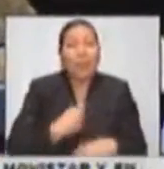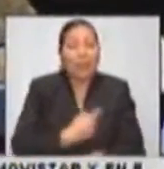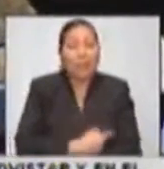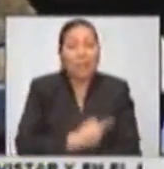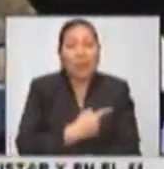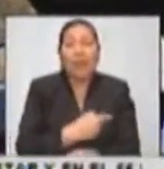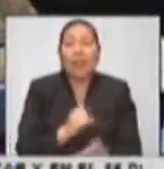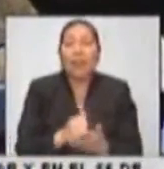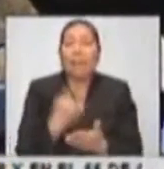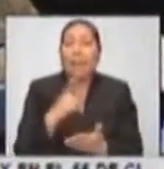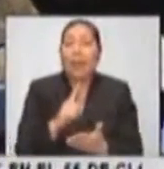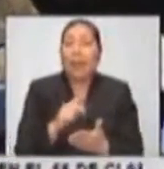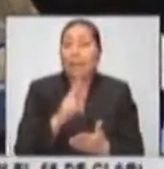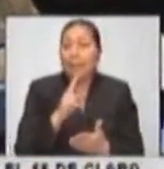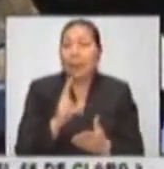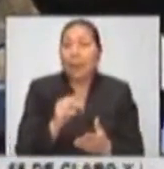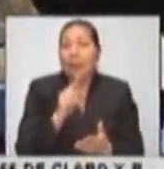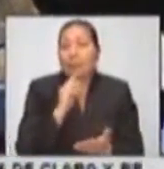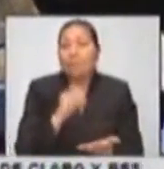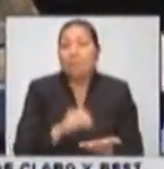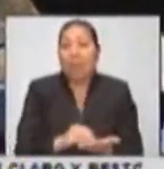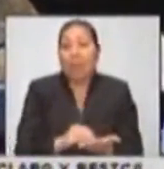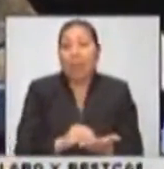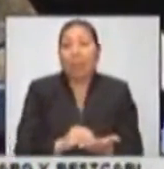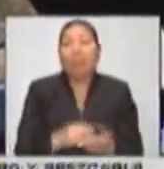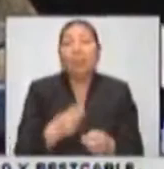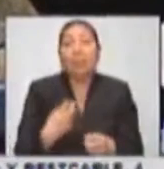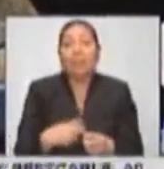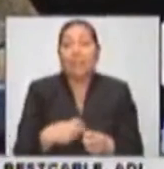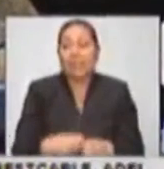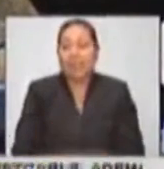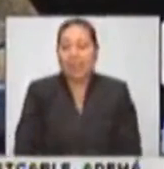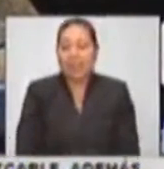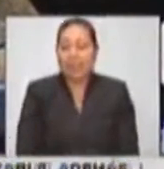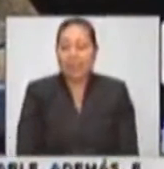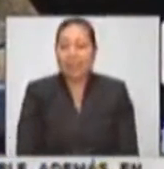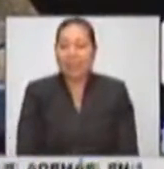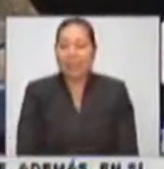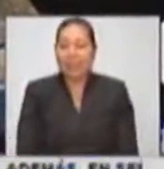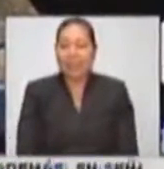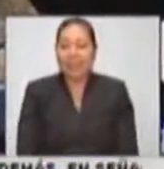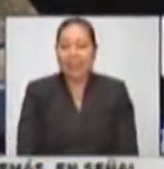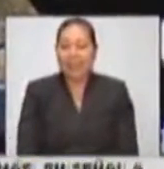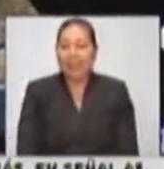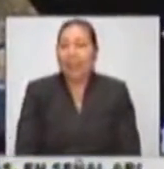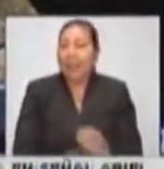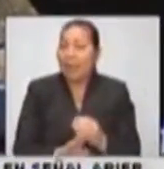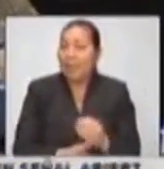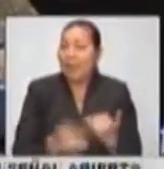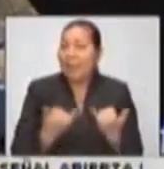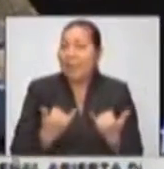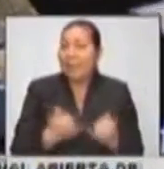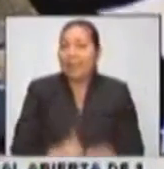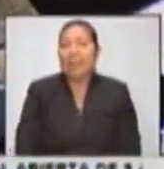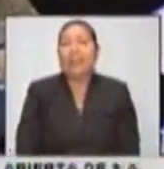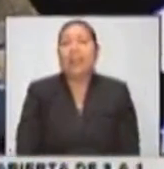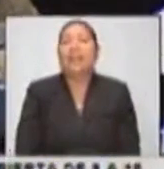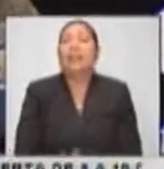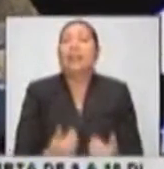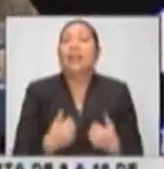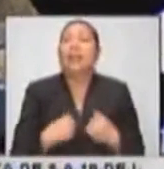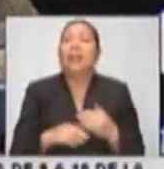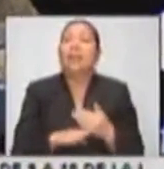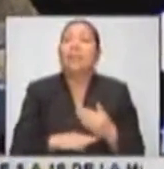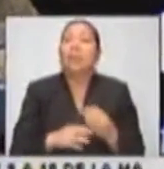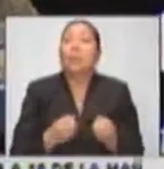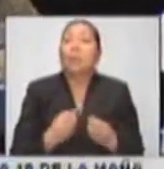fronteras, que para el caso de Perú todavía es más complicado que el promedio, ¿no es cierto? Y en base a eso, contar con fuentes